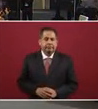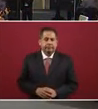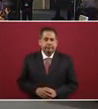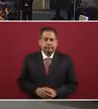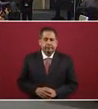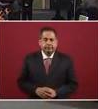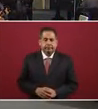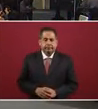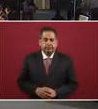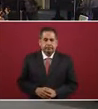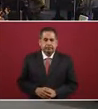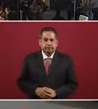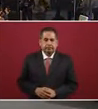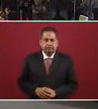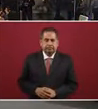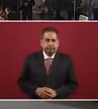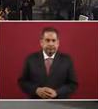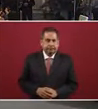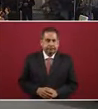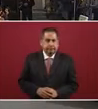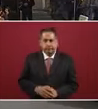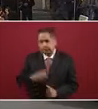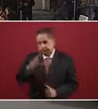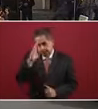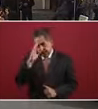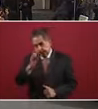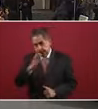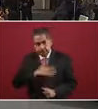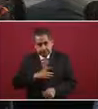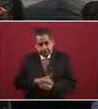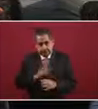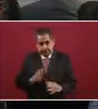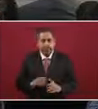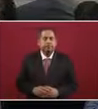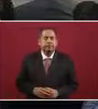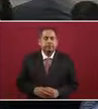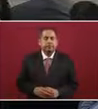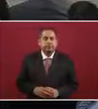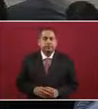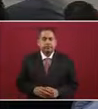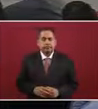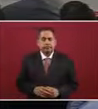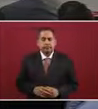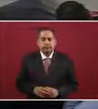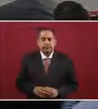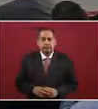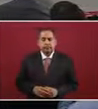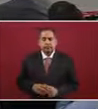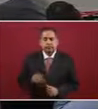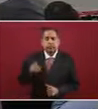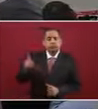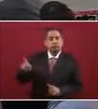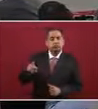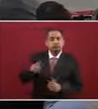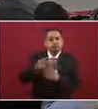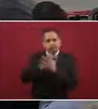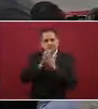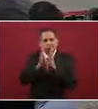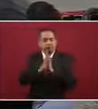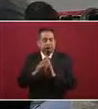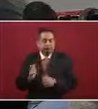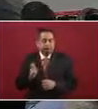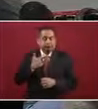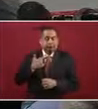Gracias. Señor presidente, buenos días. La guerra contra el narcotráfico del